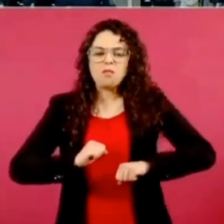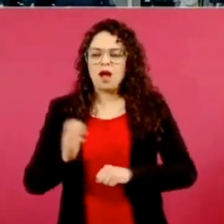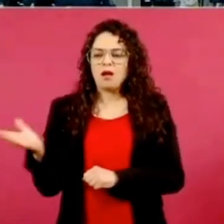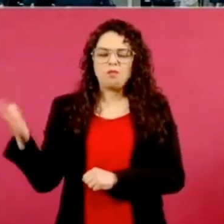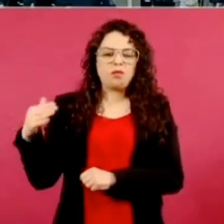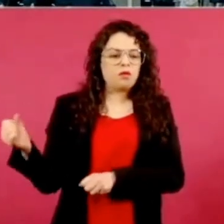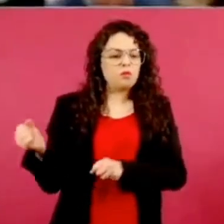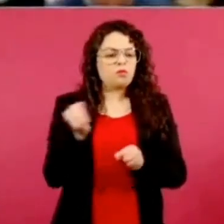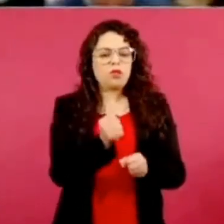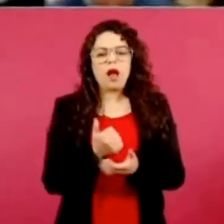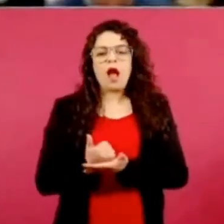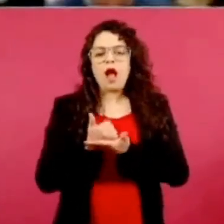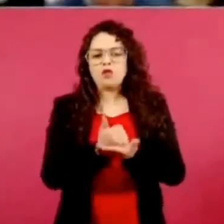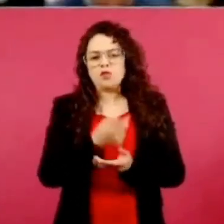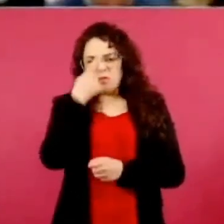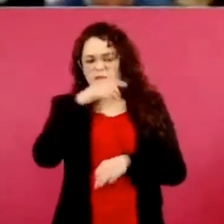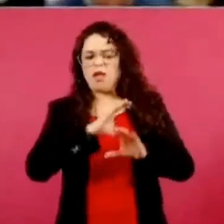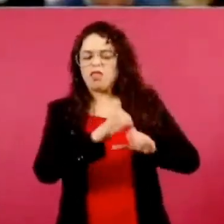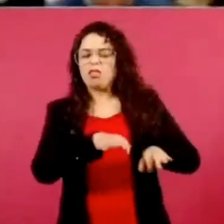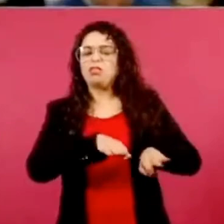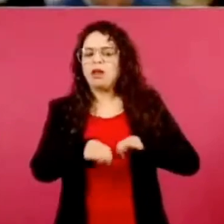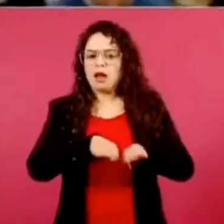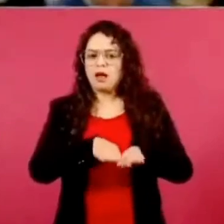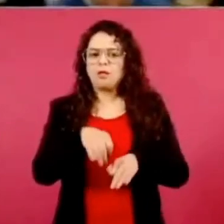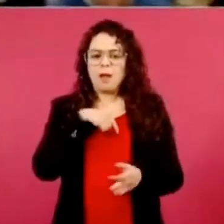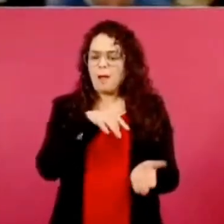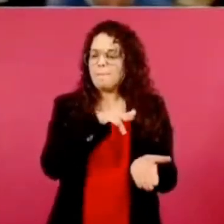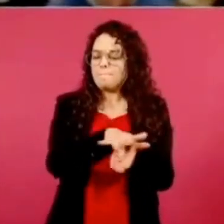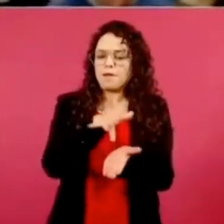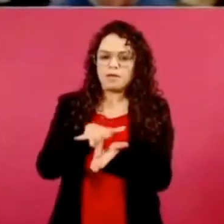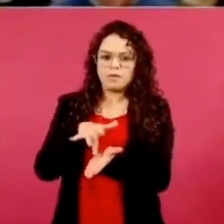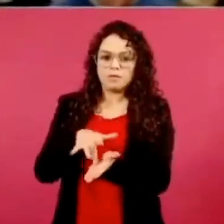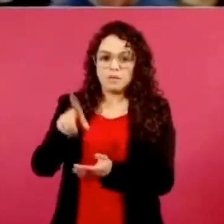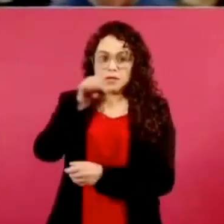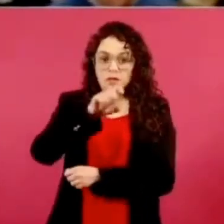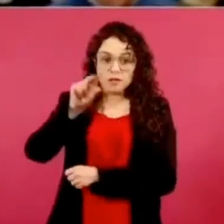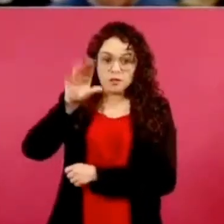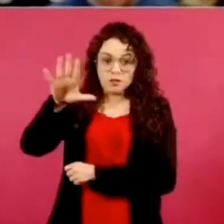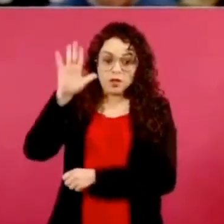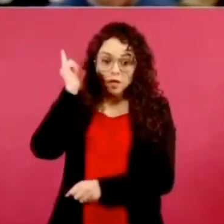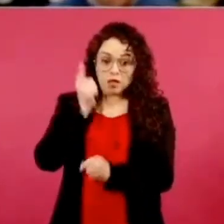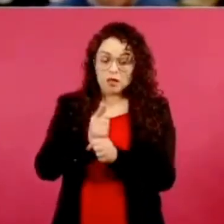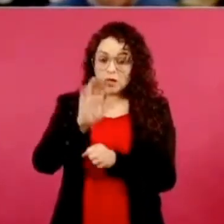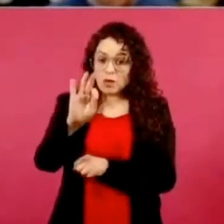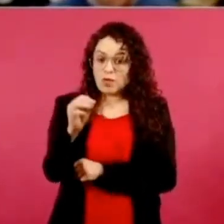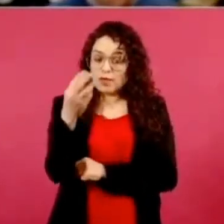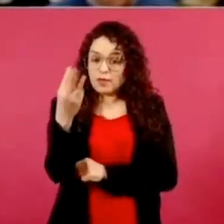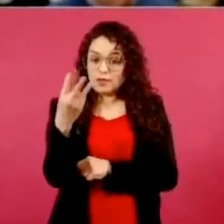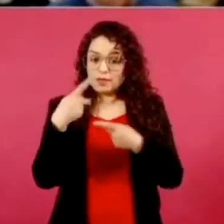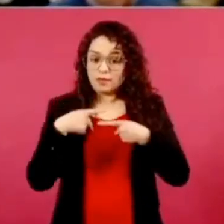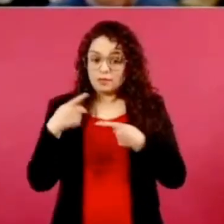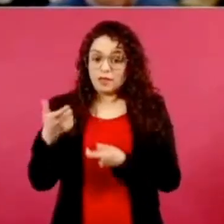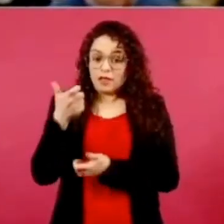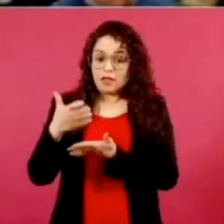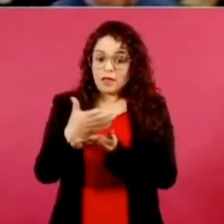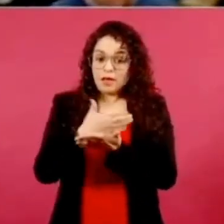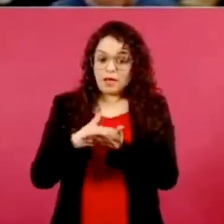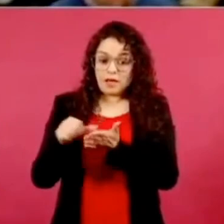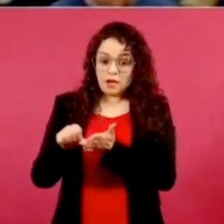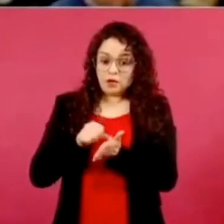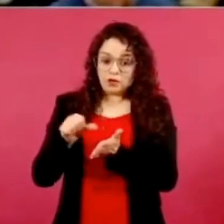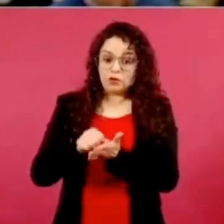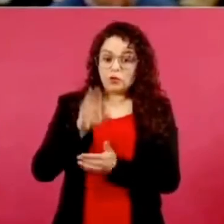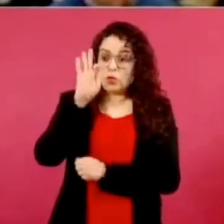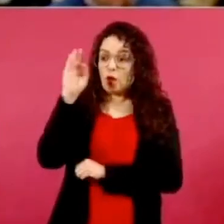estos casos, de esos 185 ya se tienen identificados 43, que tienen sueldos desde los 40,000